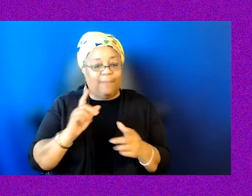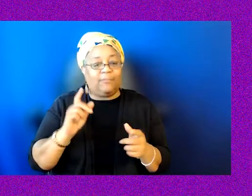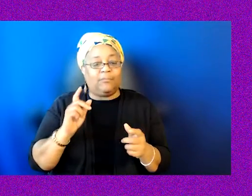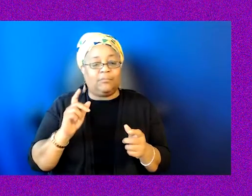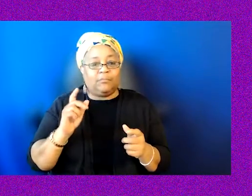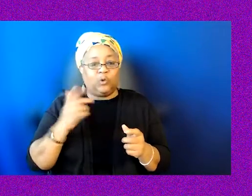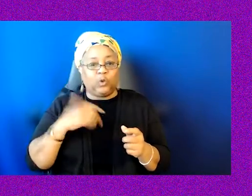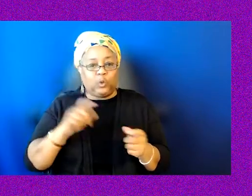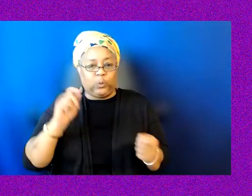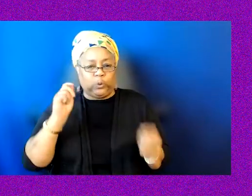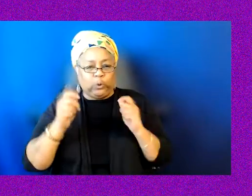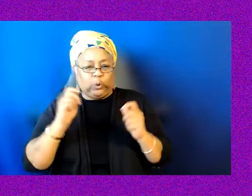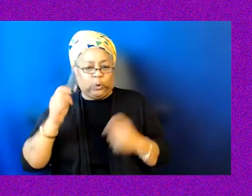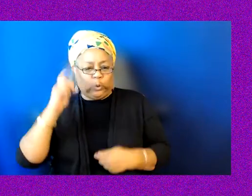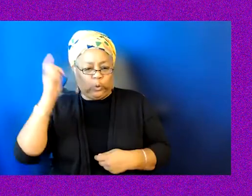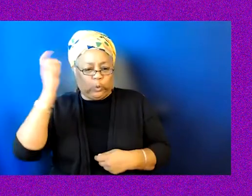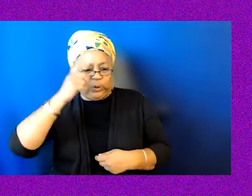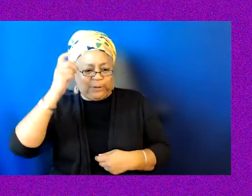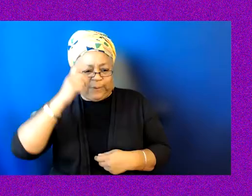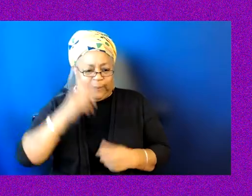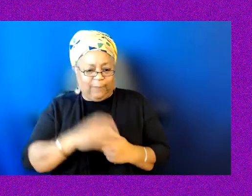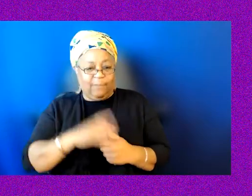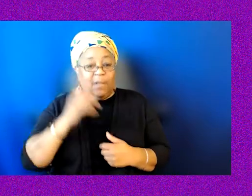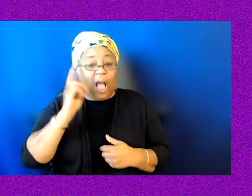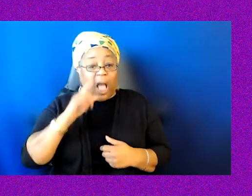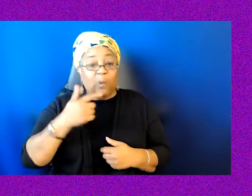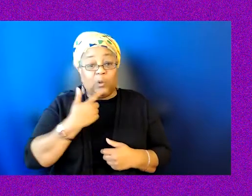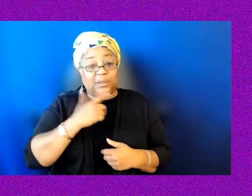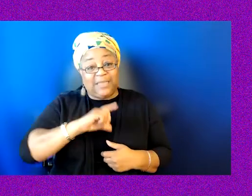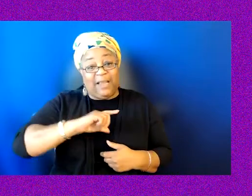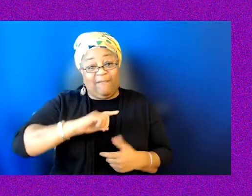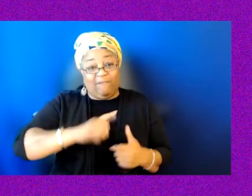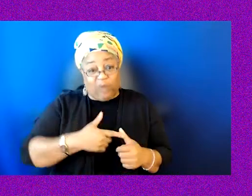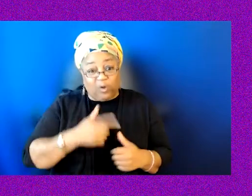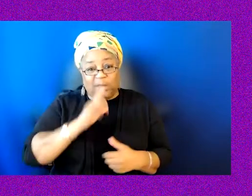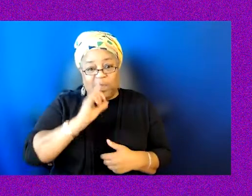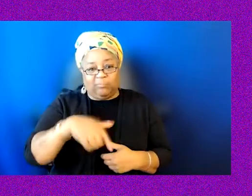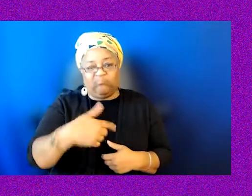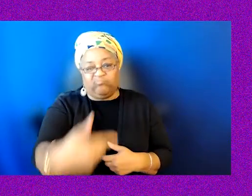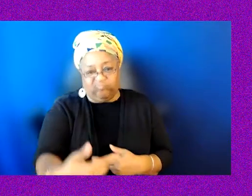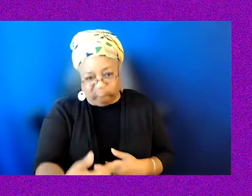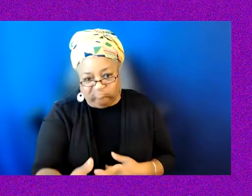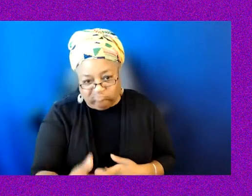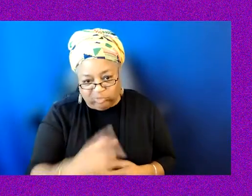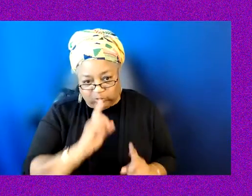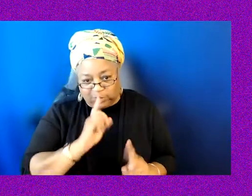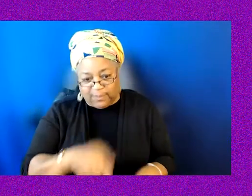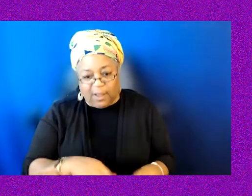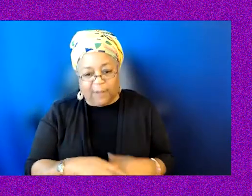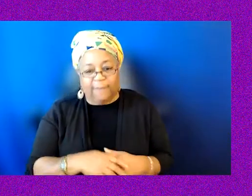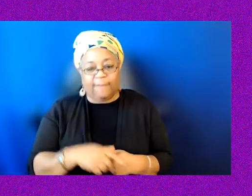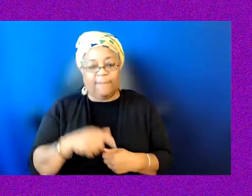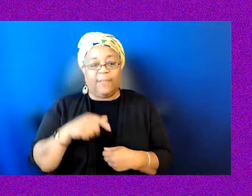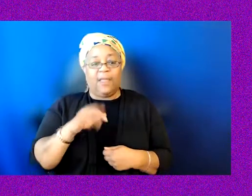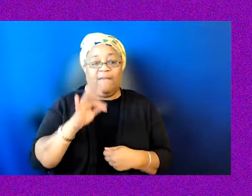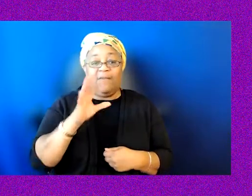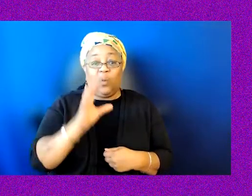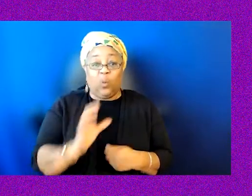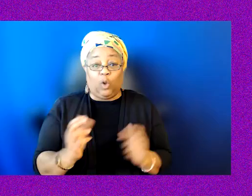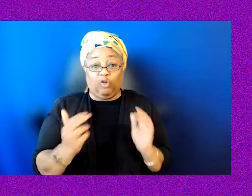que regule nuestra intuición. Yo voy a decirlo primero y responde para que ya sepamos lo que vamos a decir cada